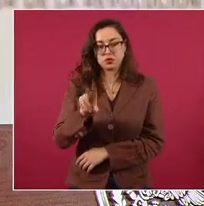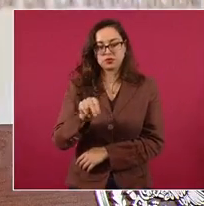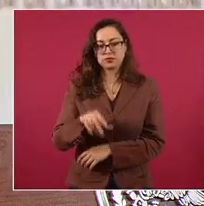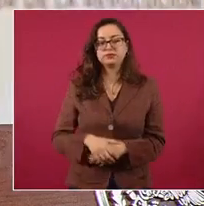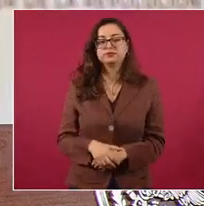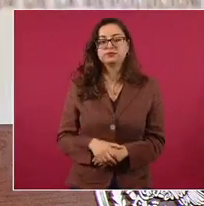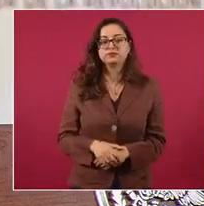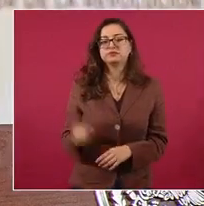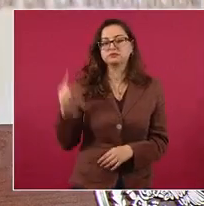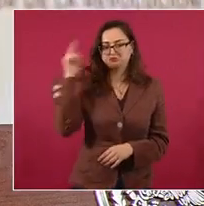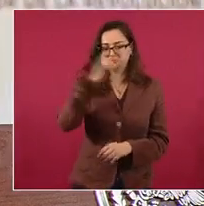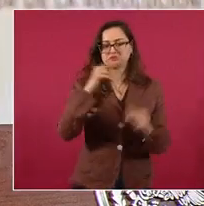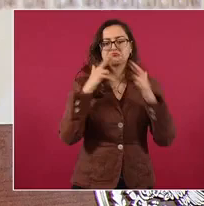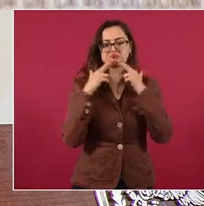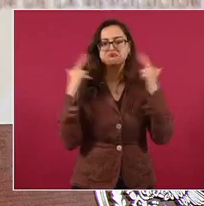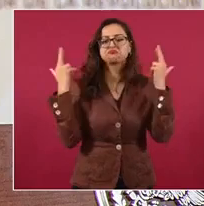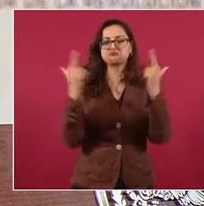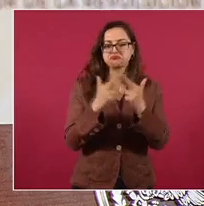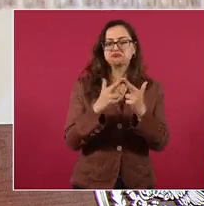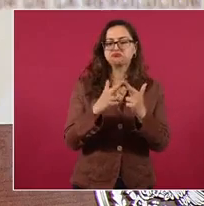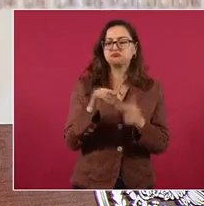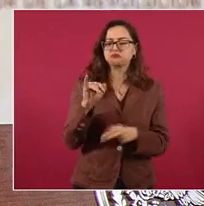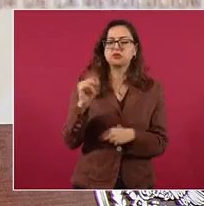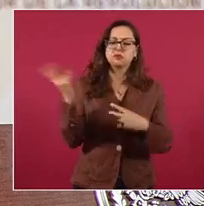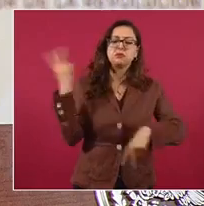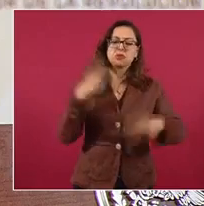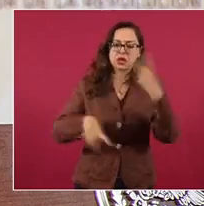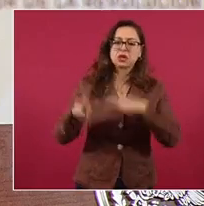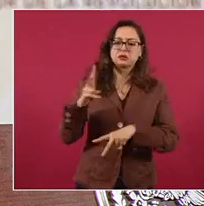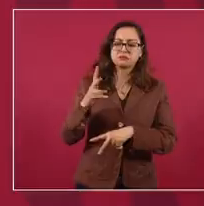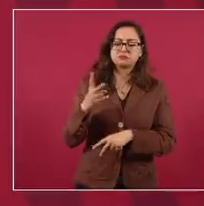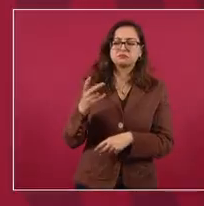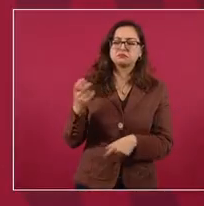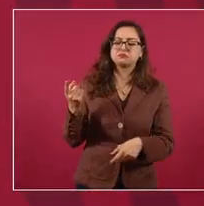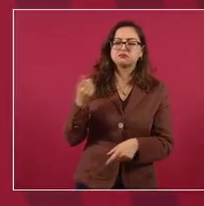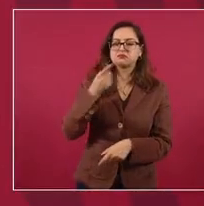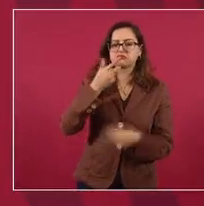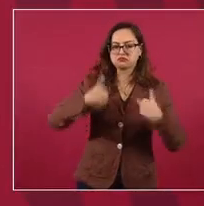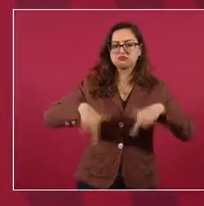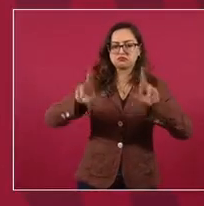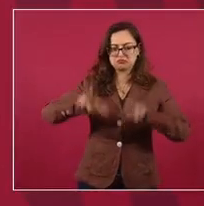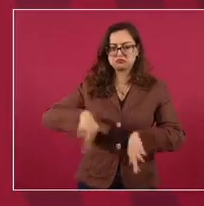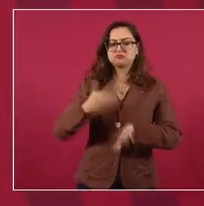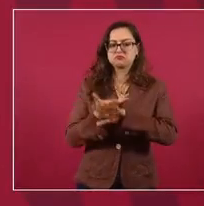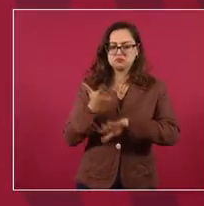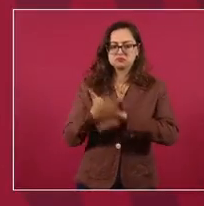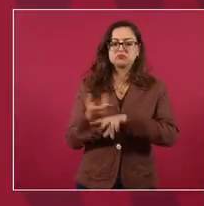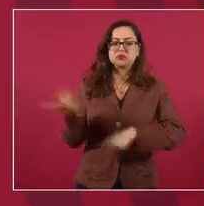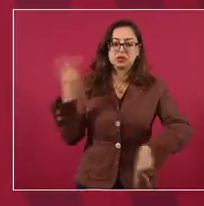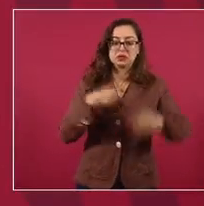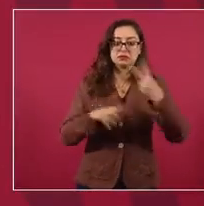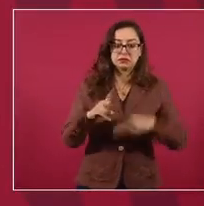secretario Kerry a Sonora. Ese es el informe que tengo. Y sí viene de